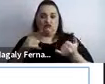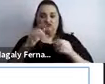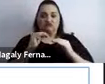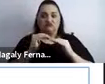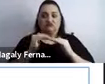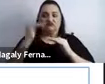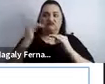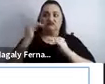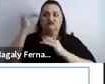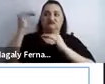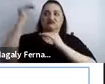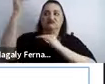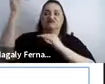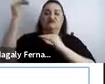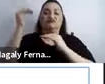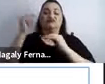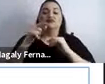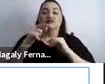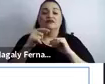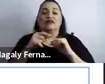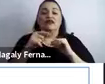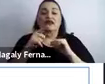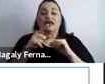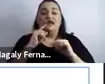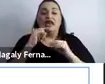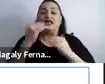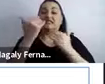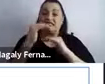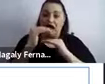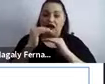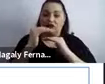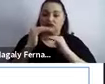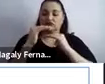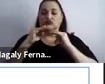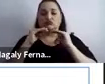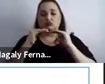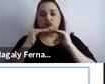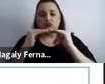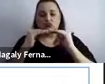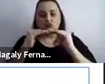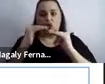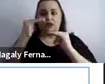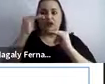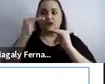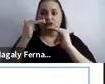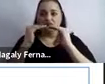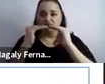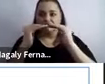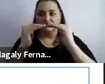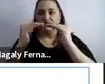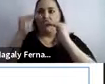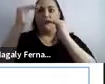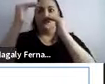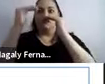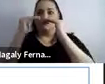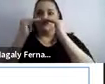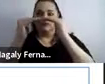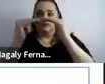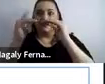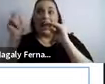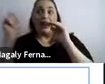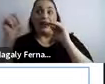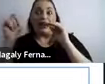han tenido algunas fases de estancamiento, de aumento tímido, digamos de alerta